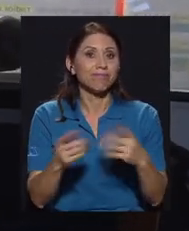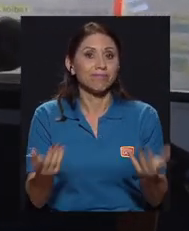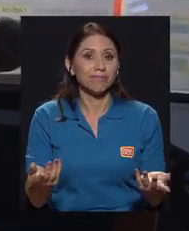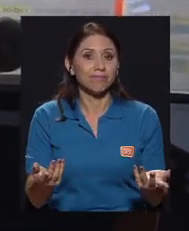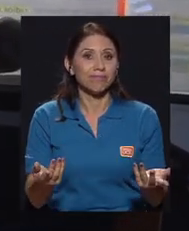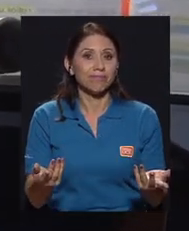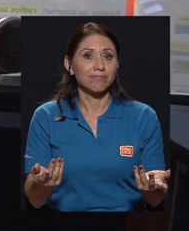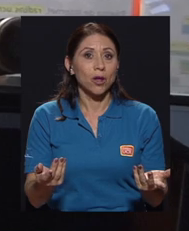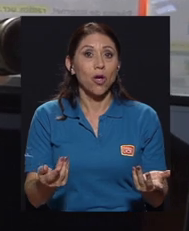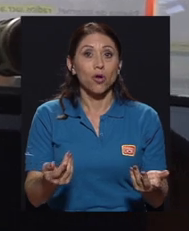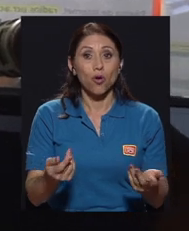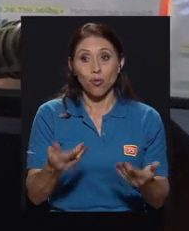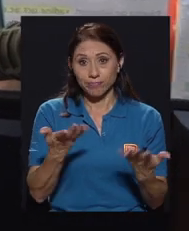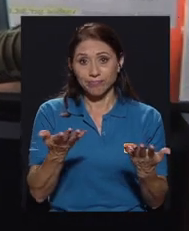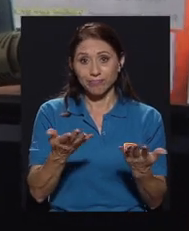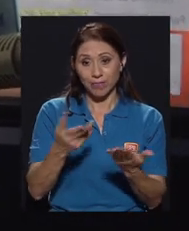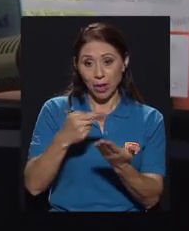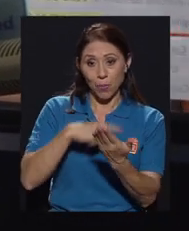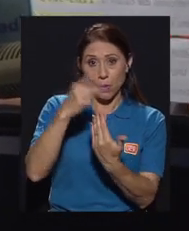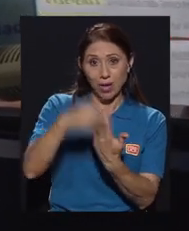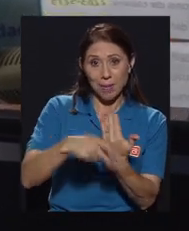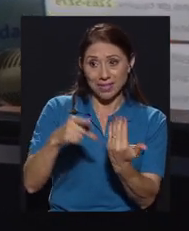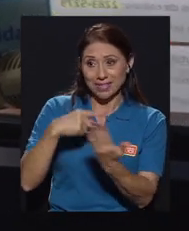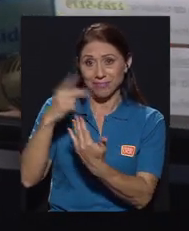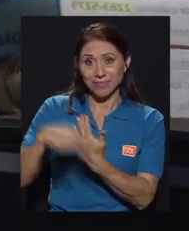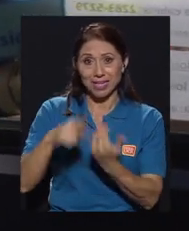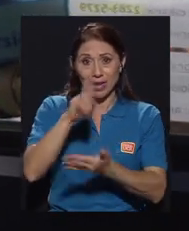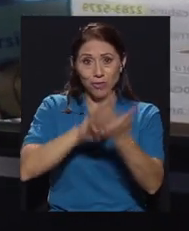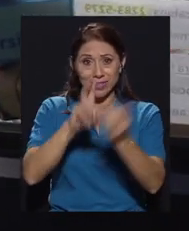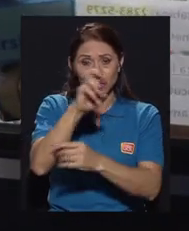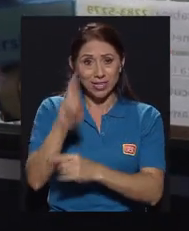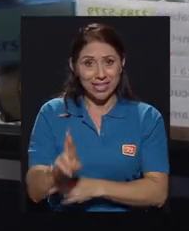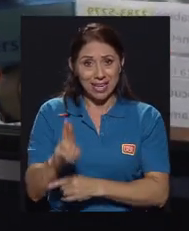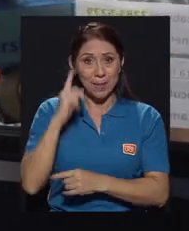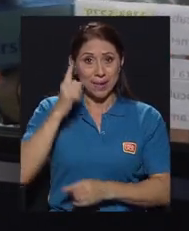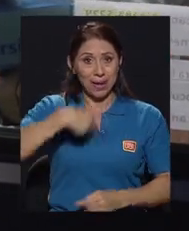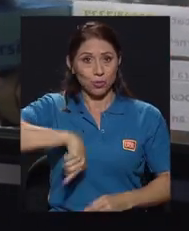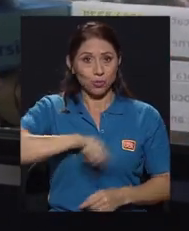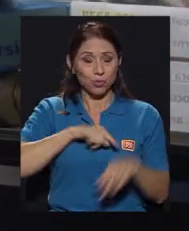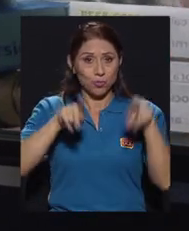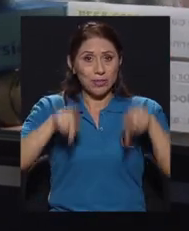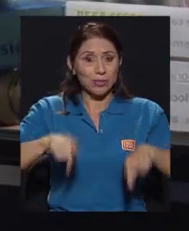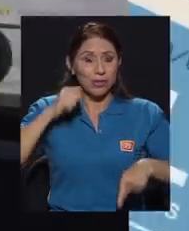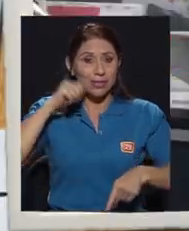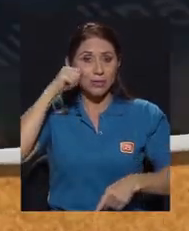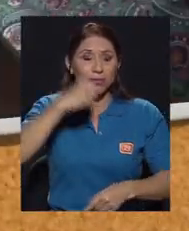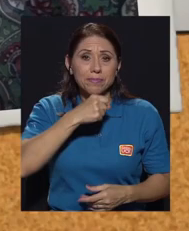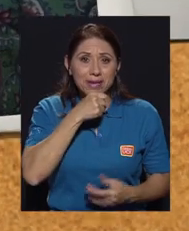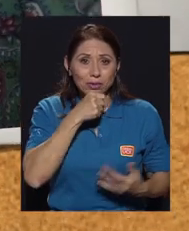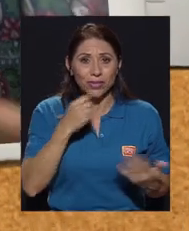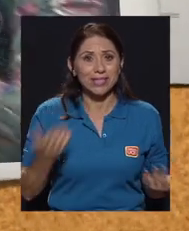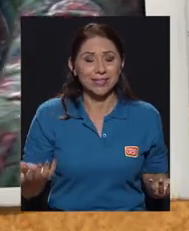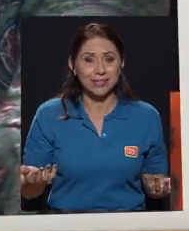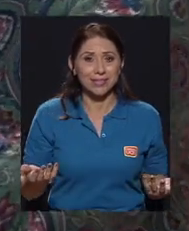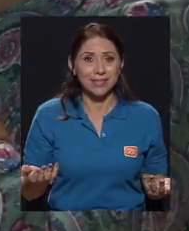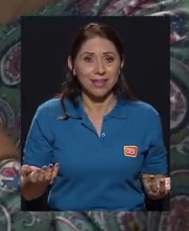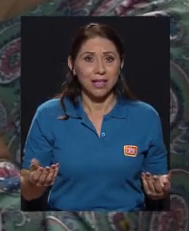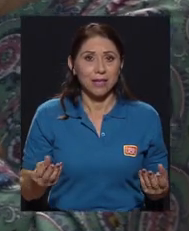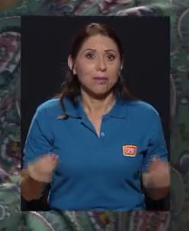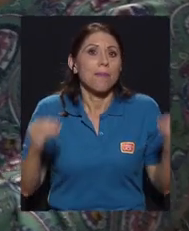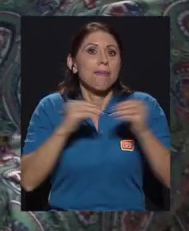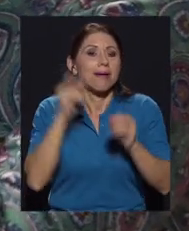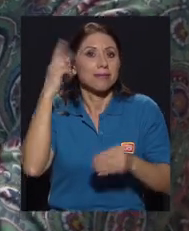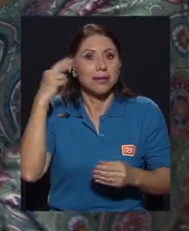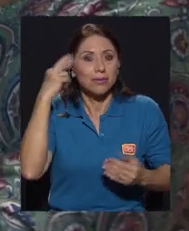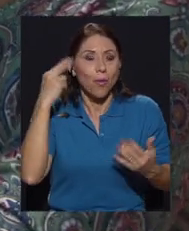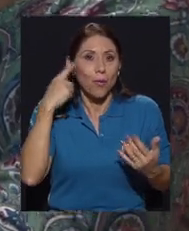poco, con estos programas que la Universidad de Costa Rica tiene para nosotros, las personas adultos mayores, con